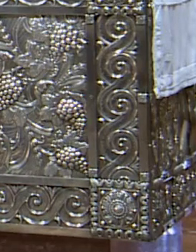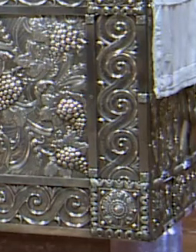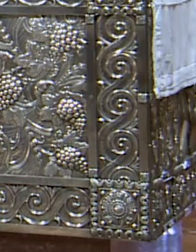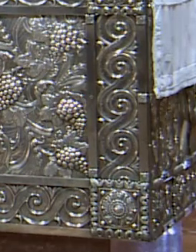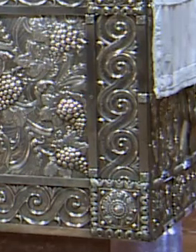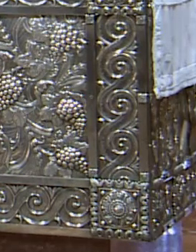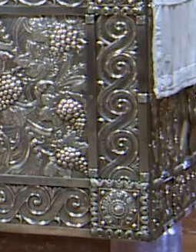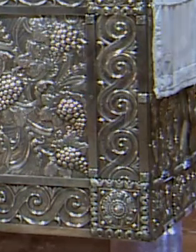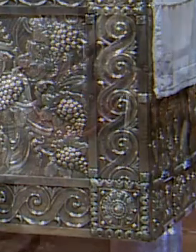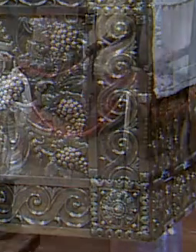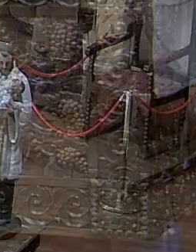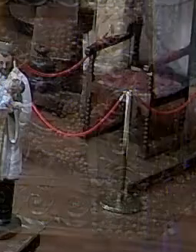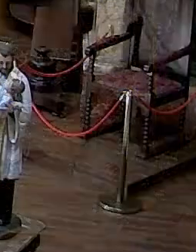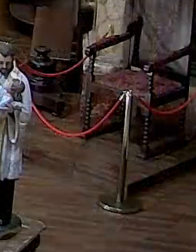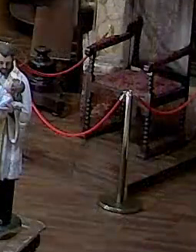siglos.